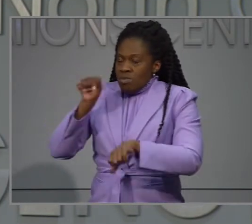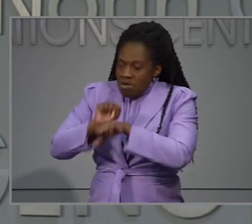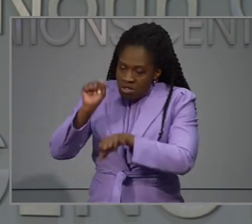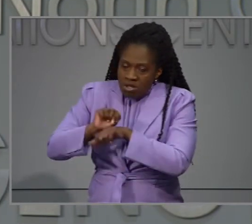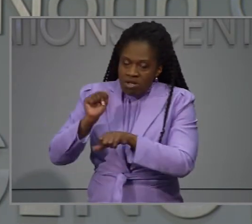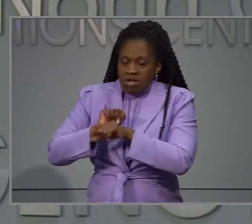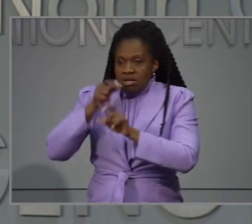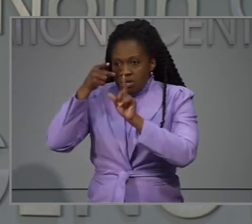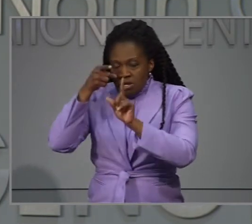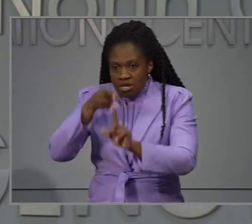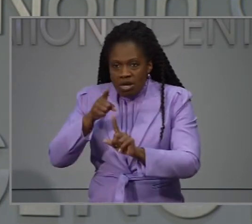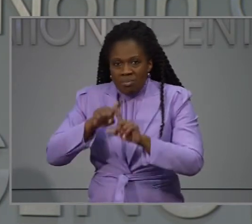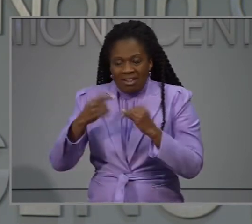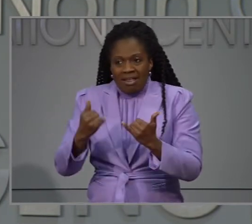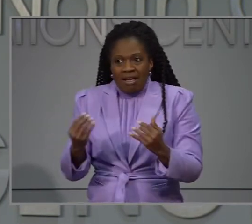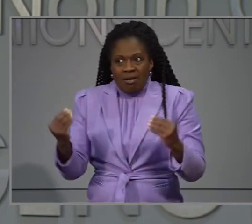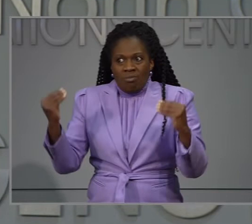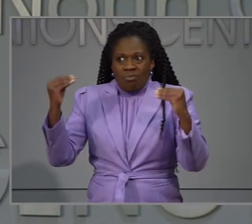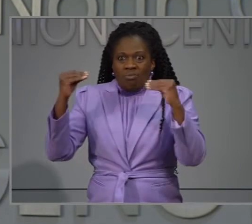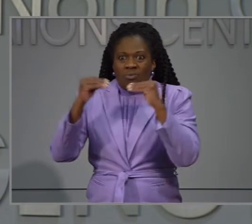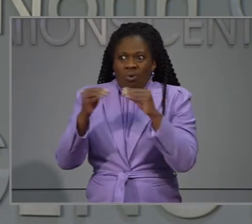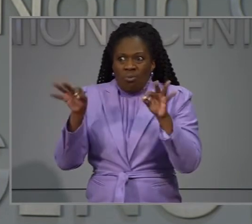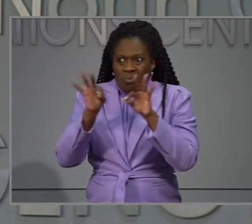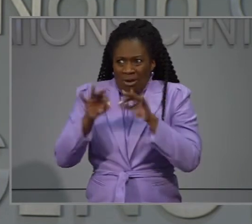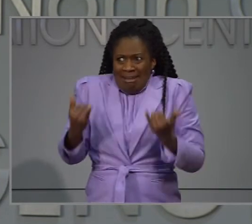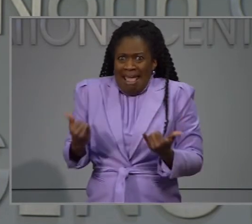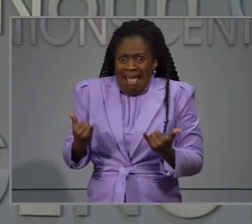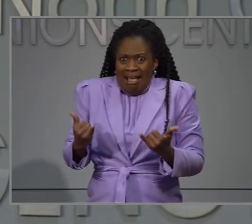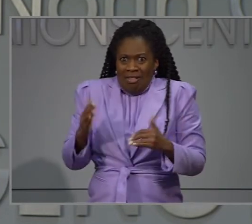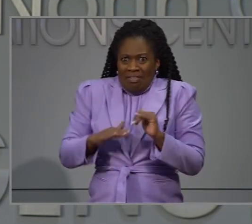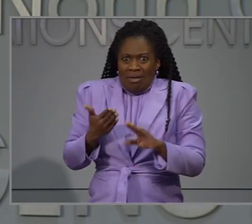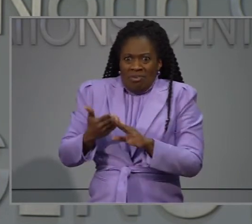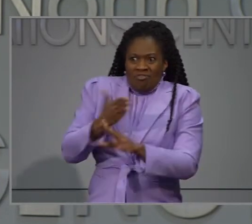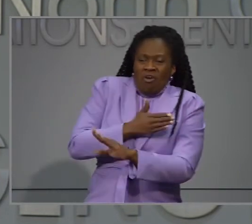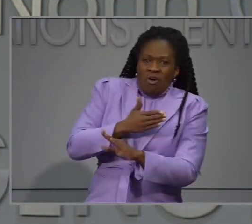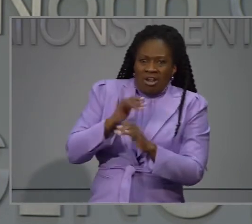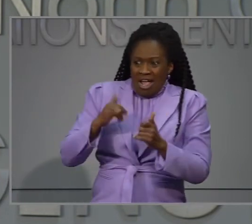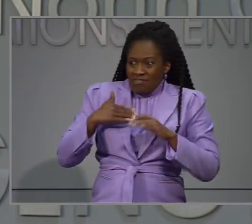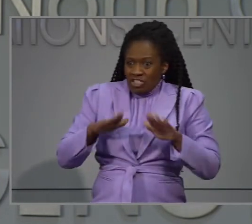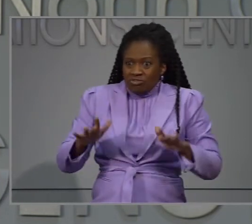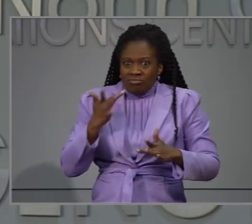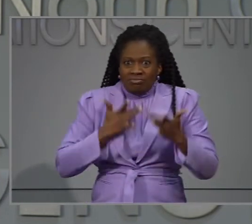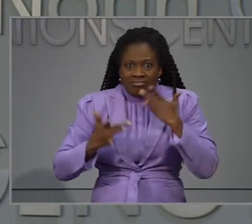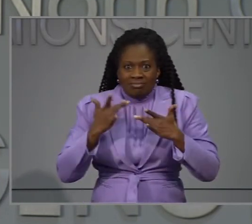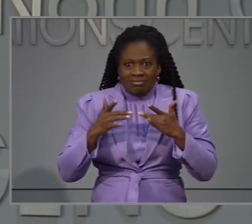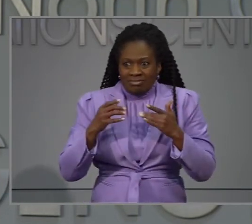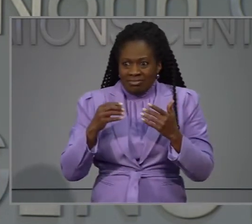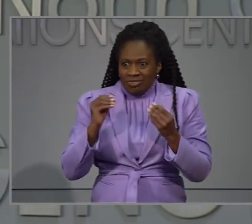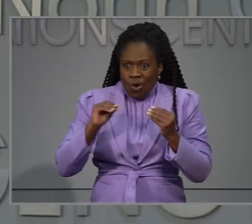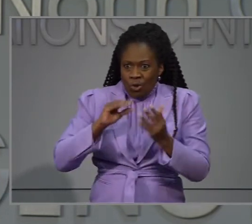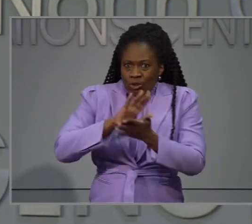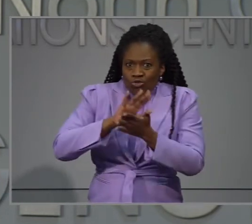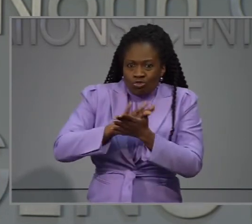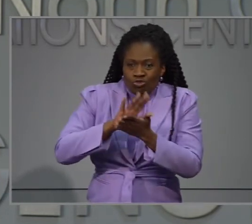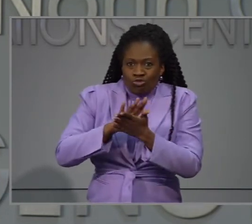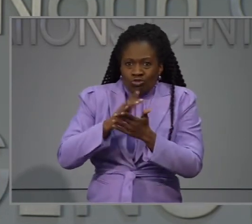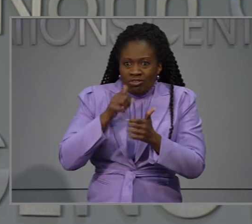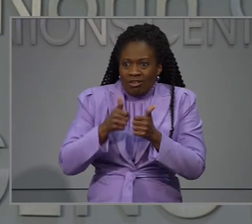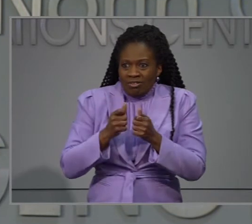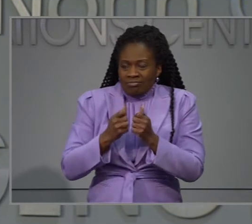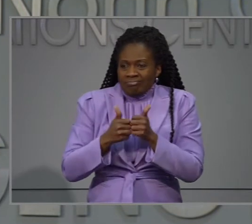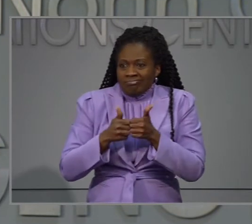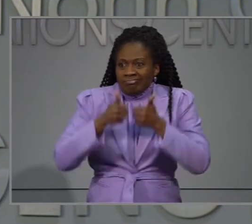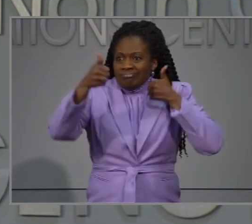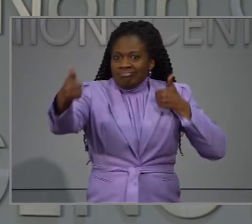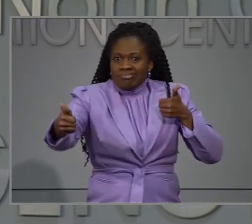internet y yo les dije yo sé que han estado trabajando en esto pero es más importante que nunca porque ahora tenemos niños que no están en